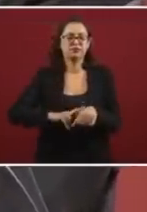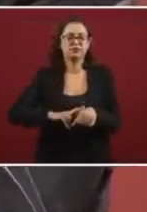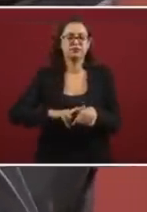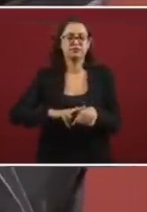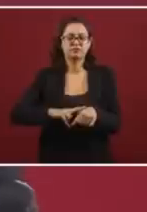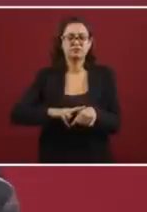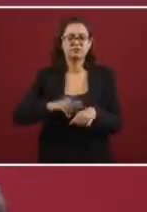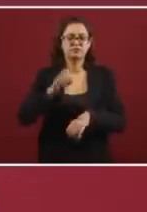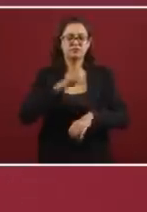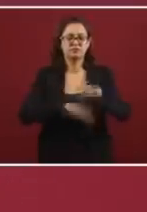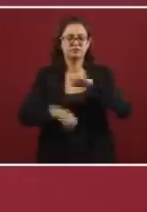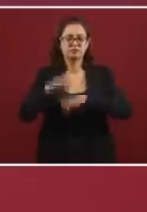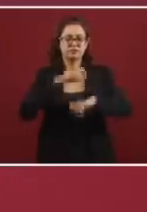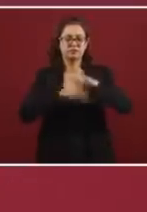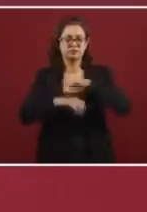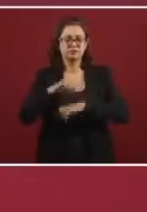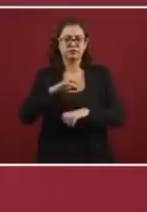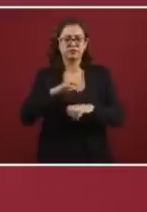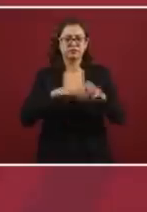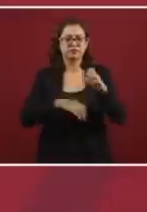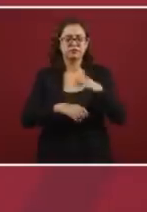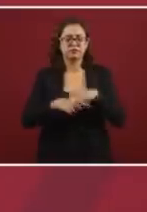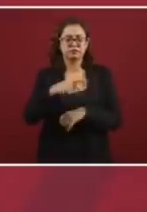de esta empresa